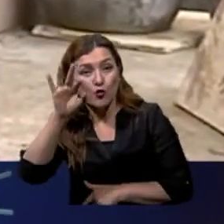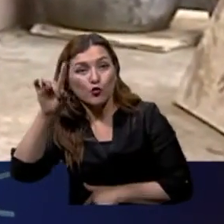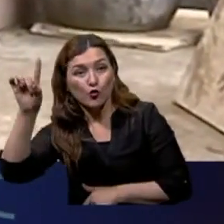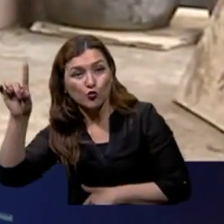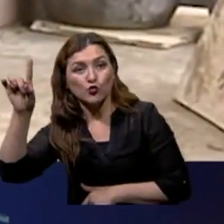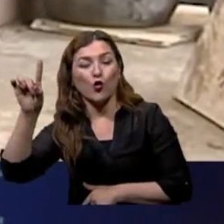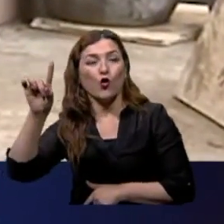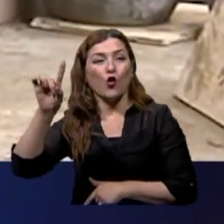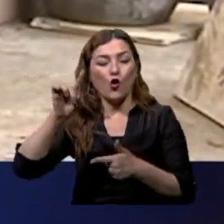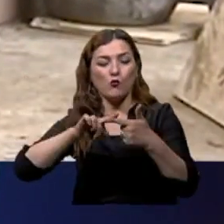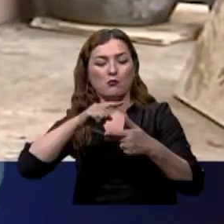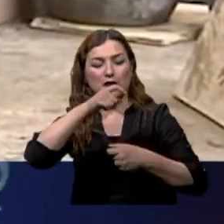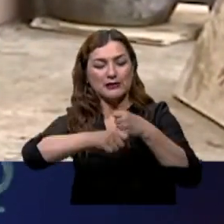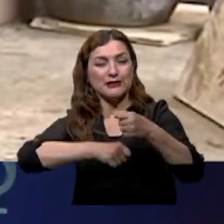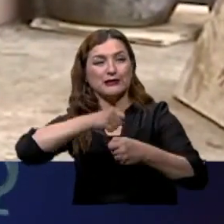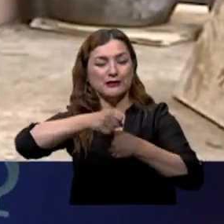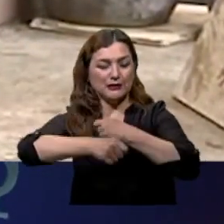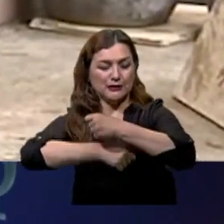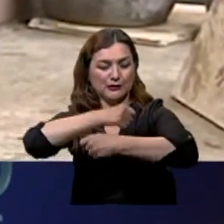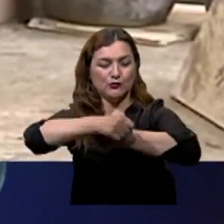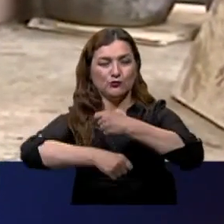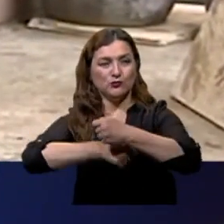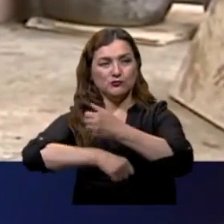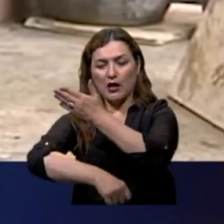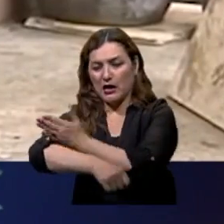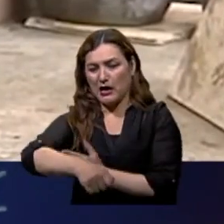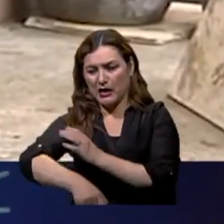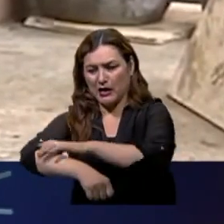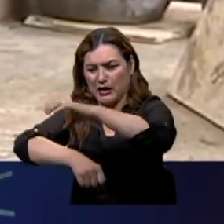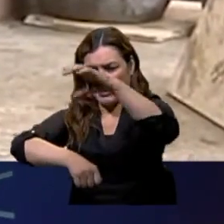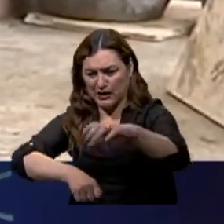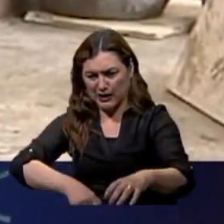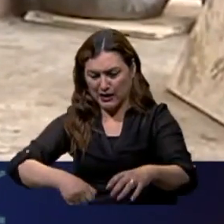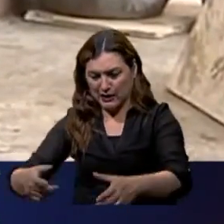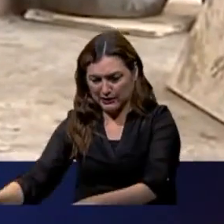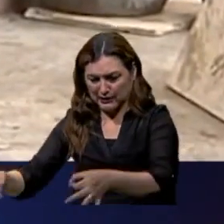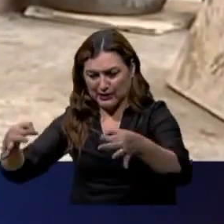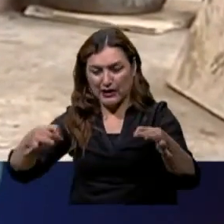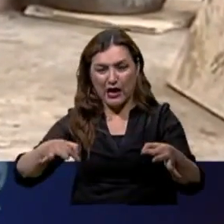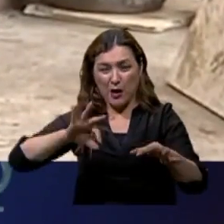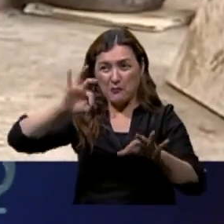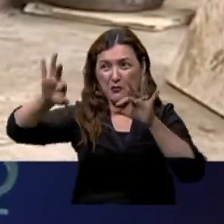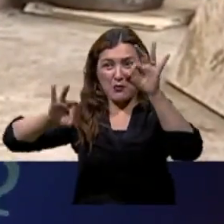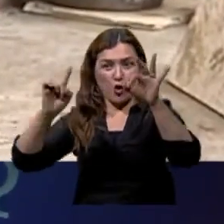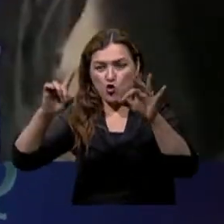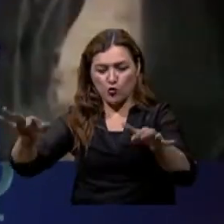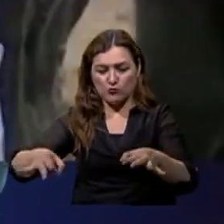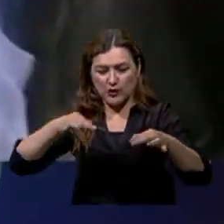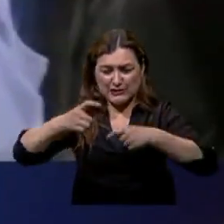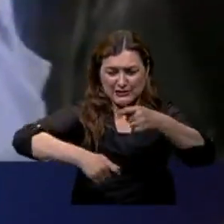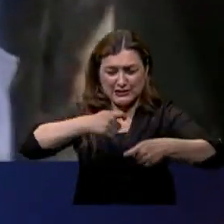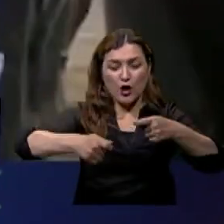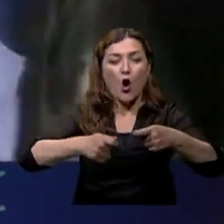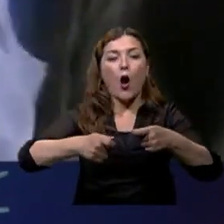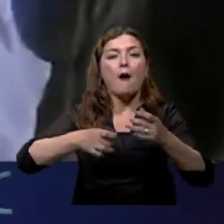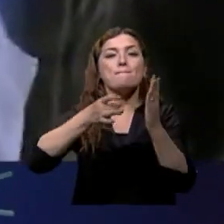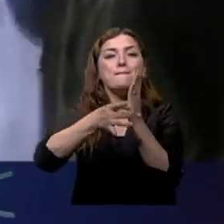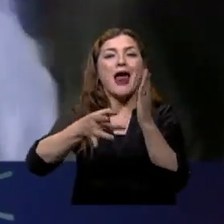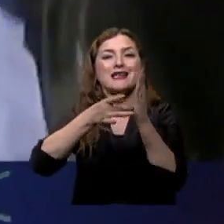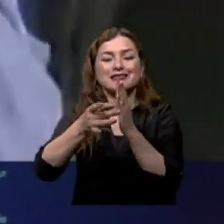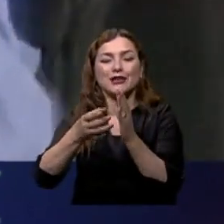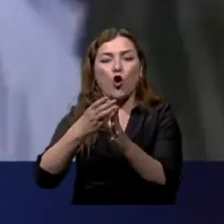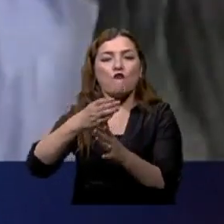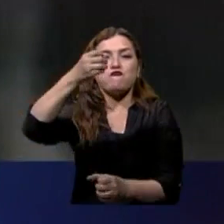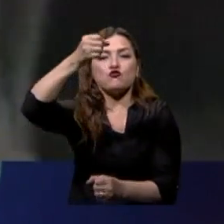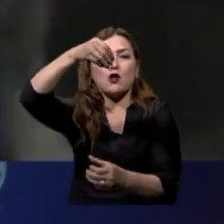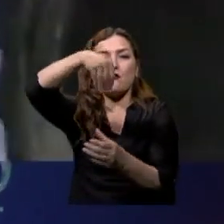en una tela que no desprenda lana. Posteriormente, colócalo en una bolsa de plástico y ciérrala bien. Introdúcela en una bolsa o